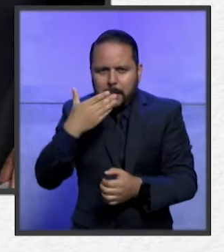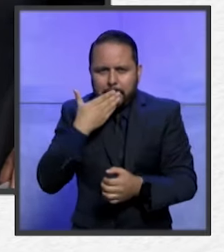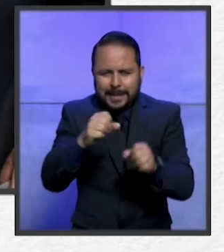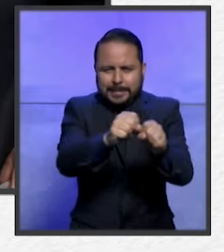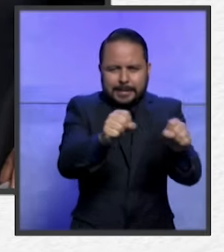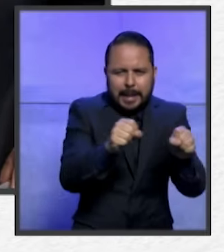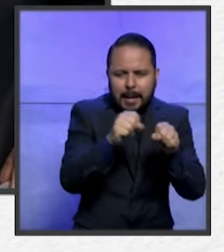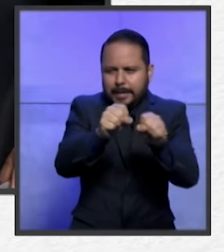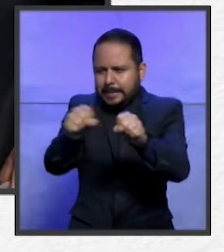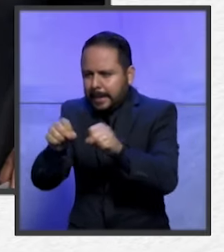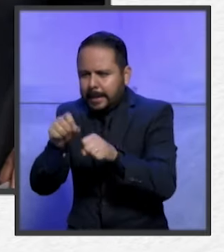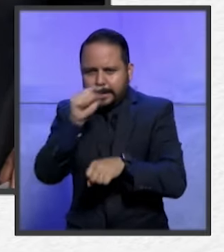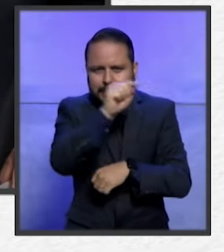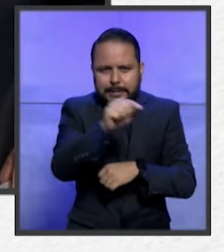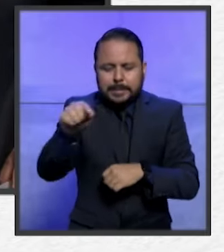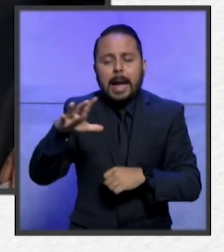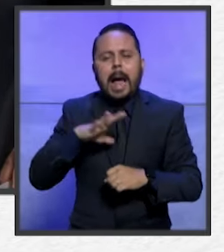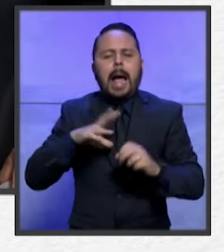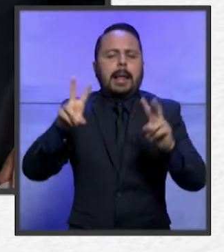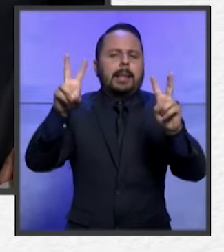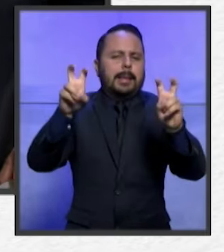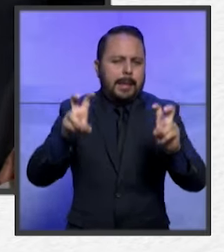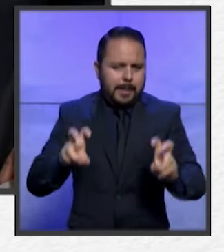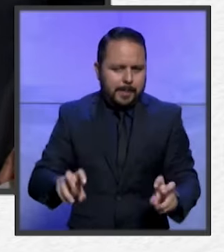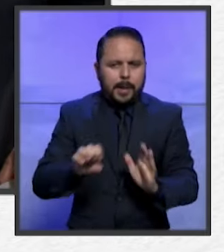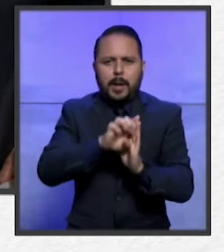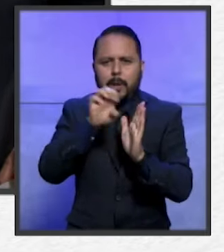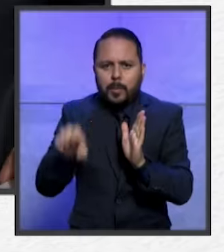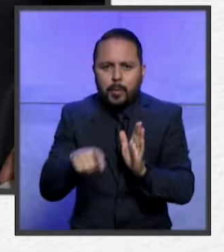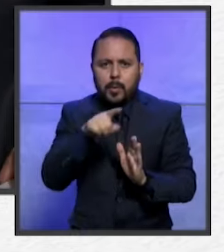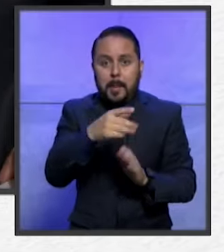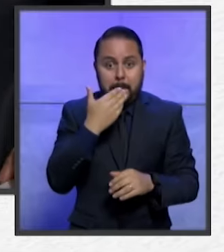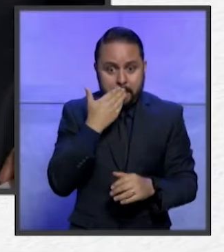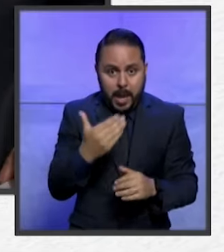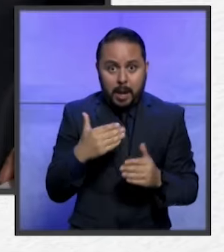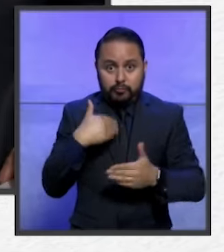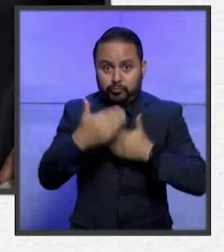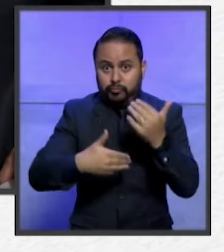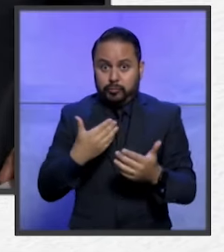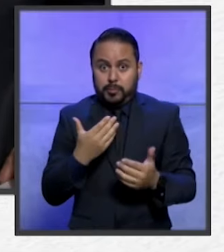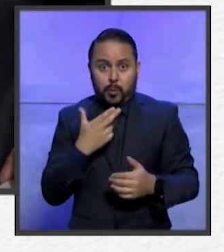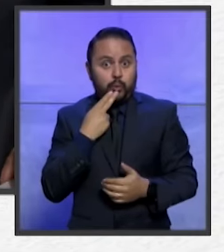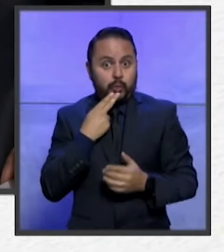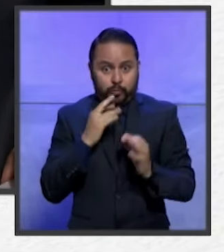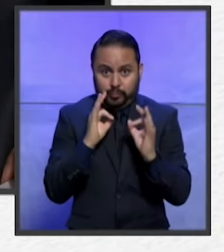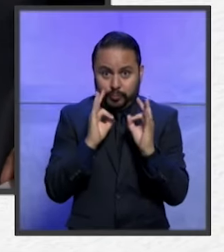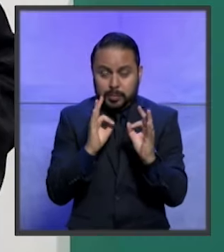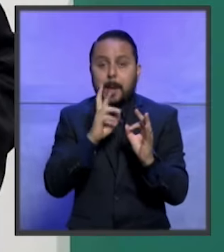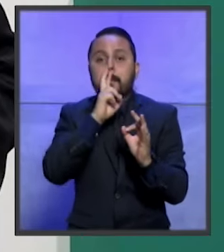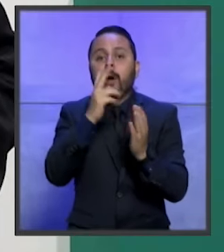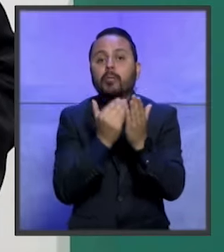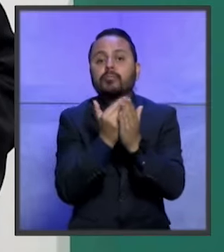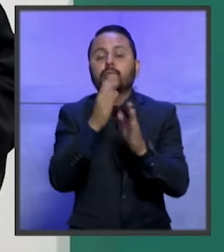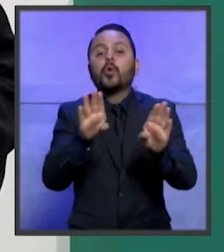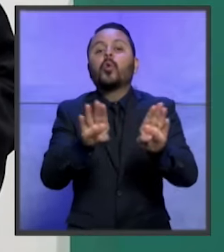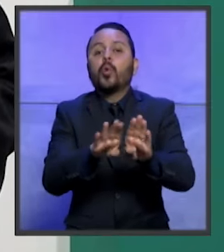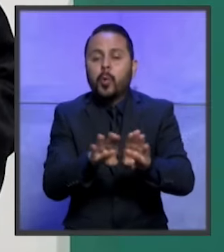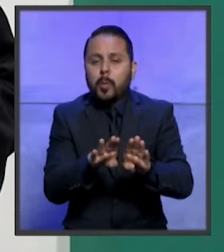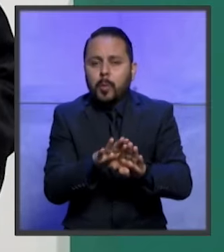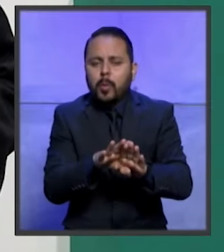áreas temas que tienen que ver con eh la eficiencia y eficacia la mejora continua es